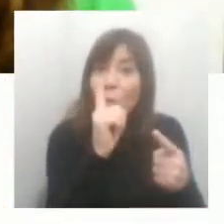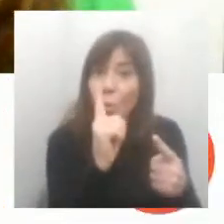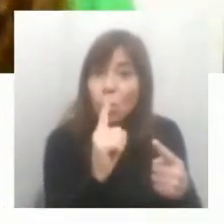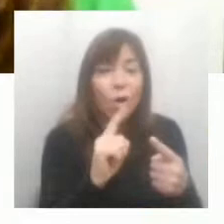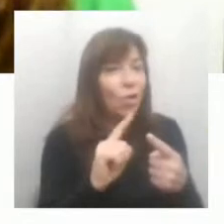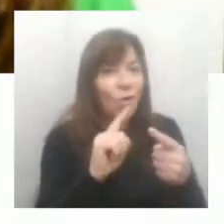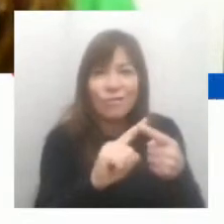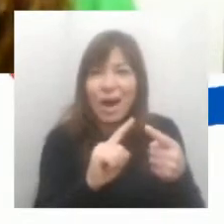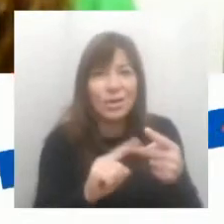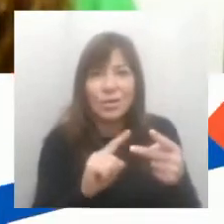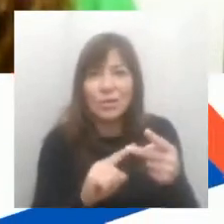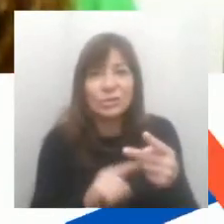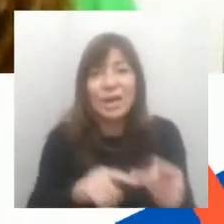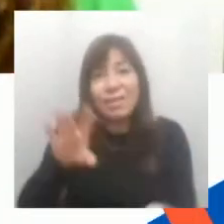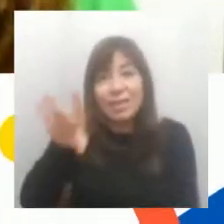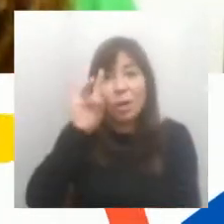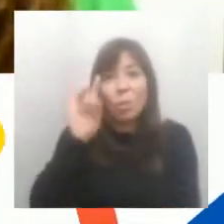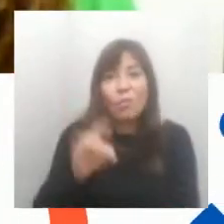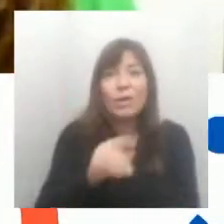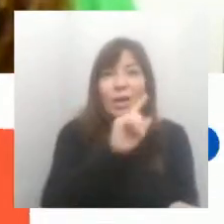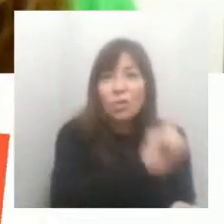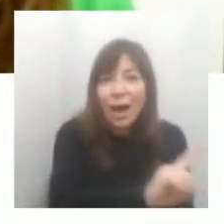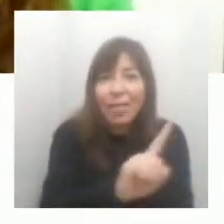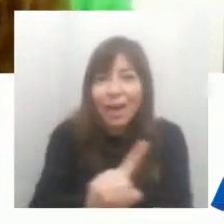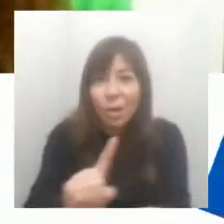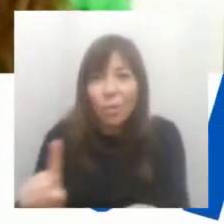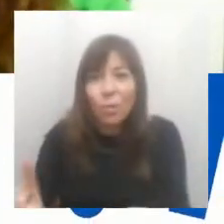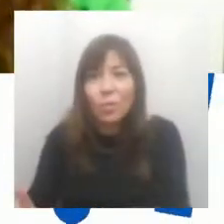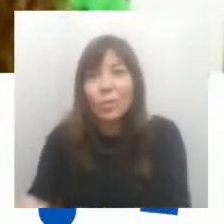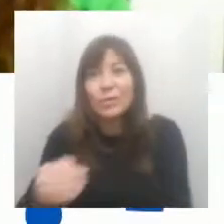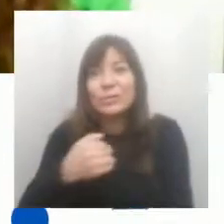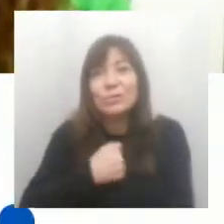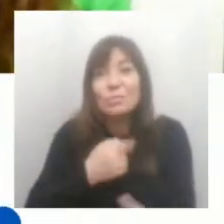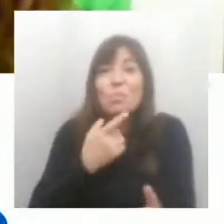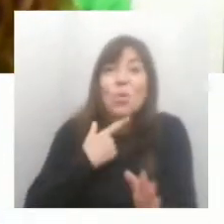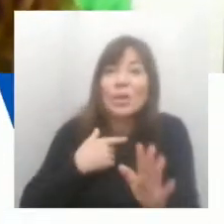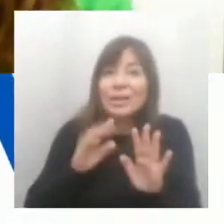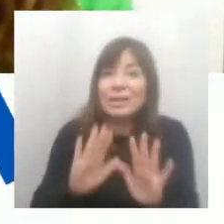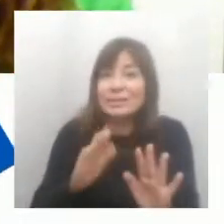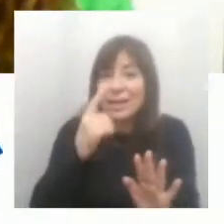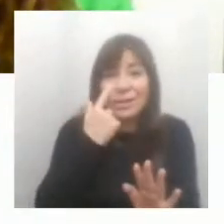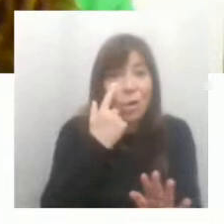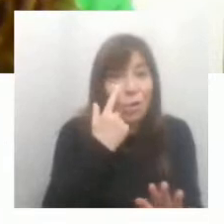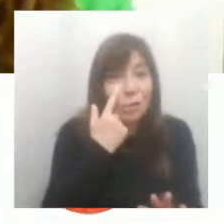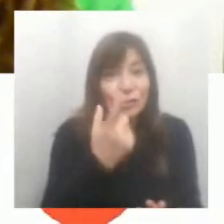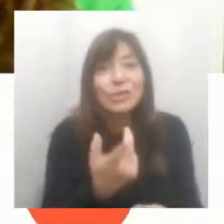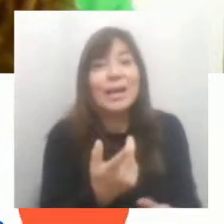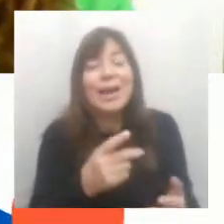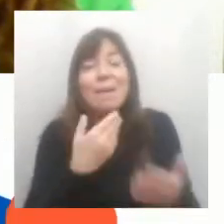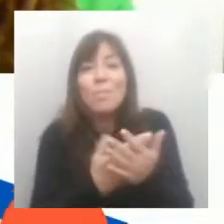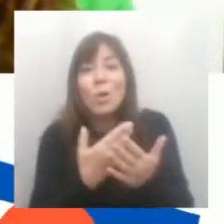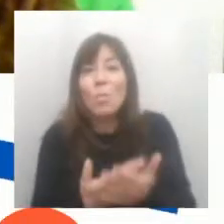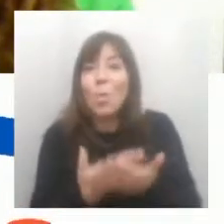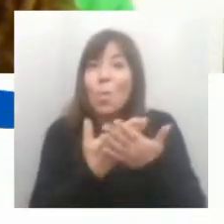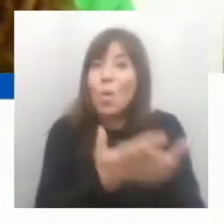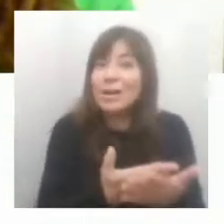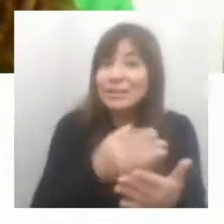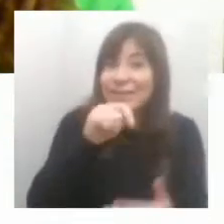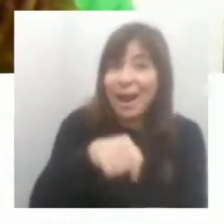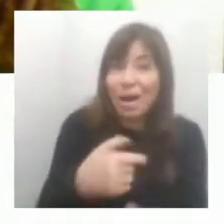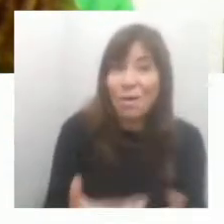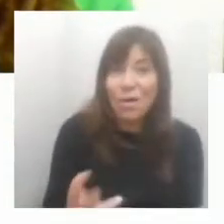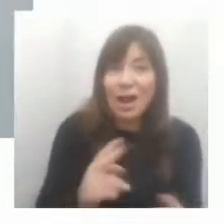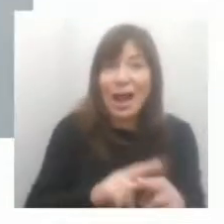nos permiten ir descubriendo cada una de sus zonas. Así que es muy interesante conocerlo. Es una propuesta que hoy día la estamos haciendo desde